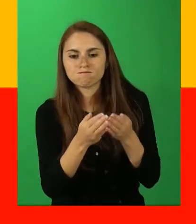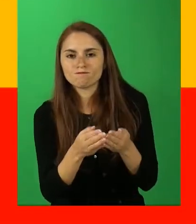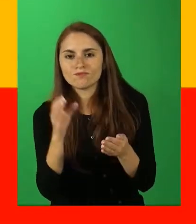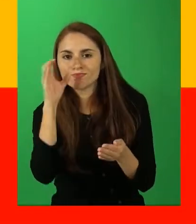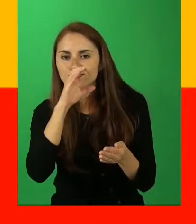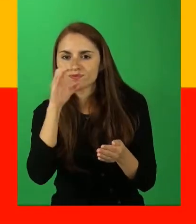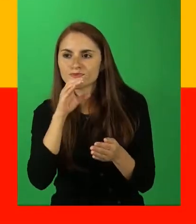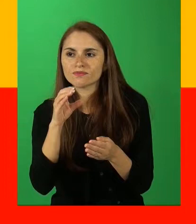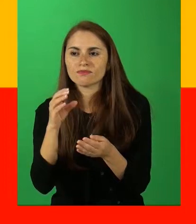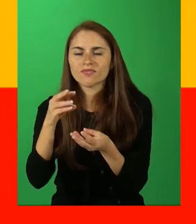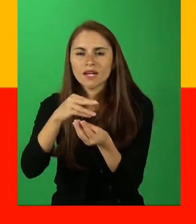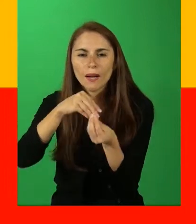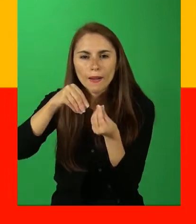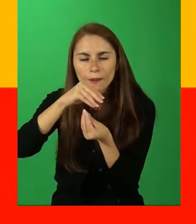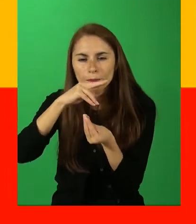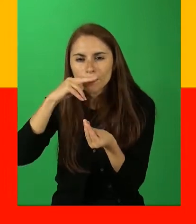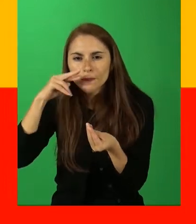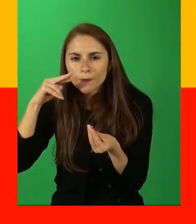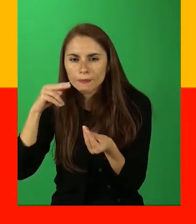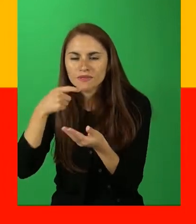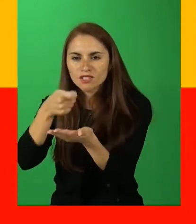importa.